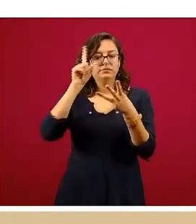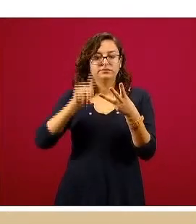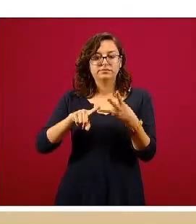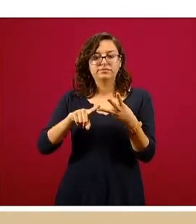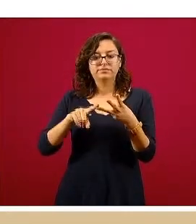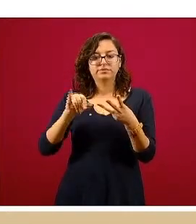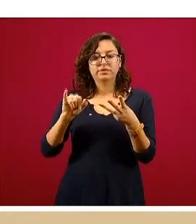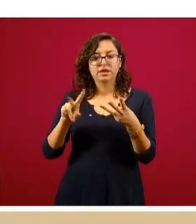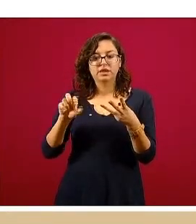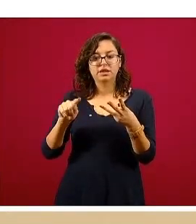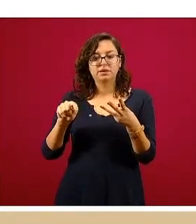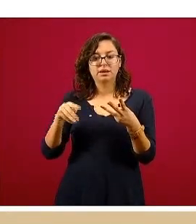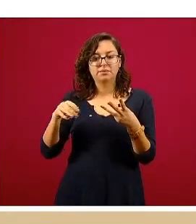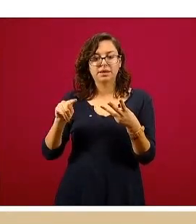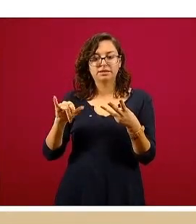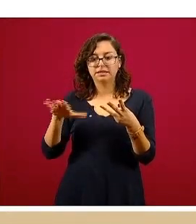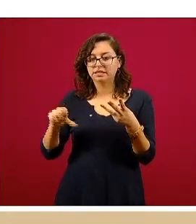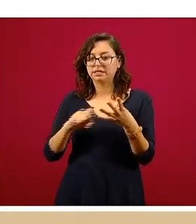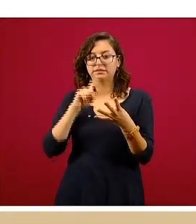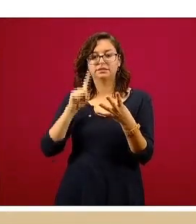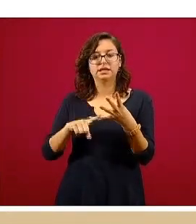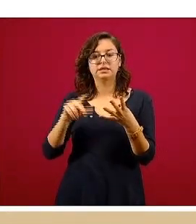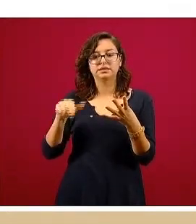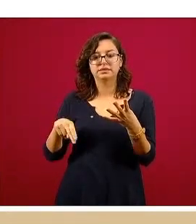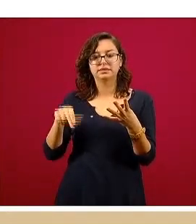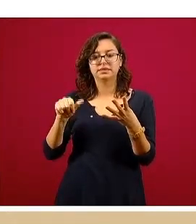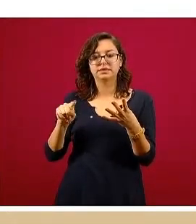la ivermectina, no se recomienda la